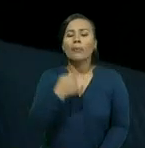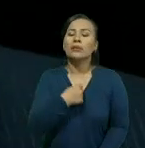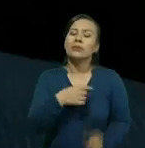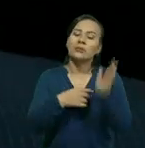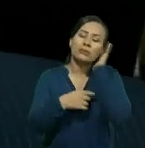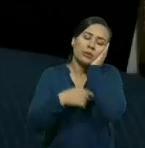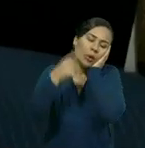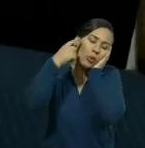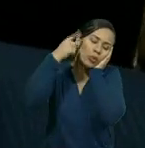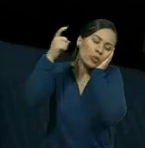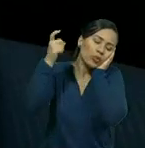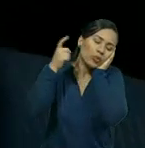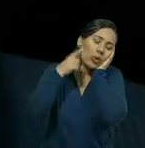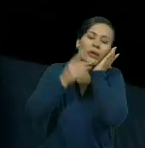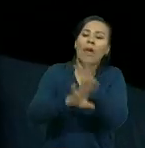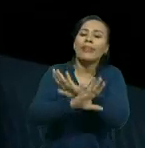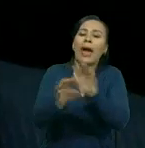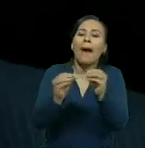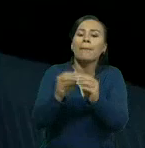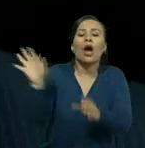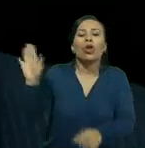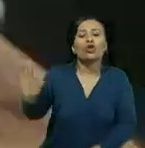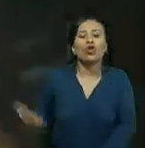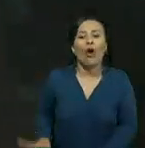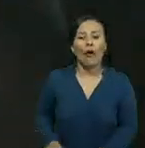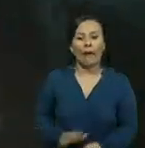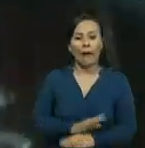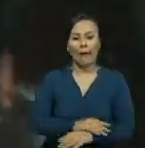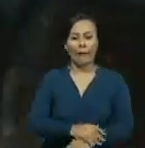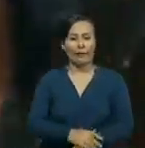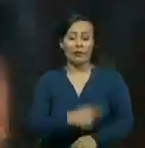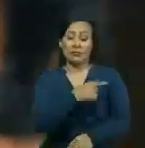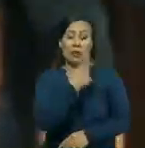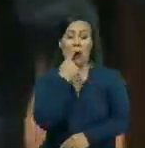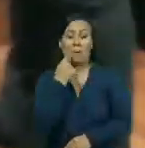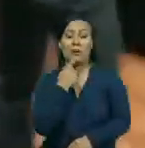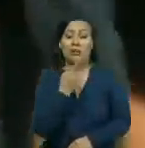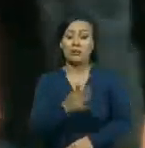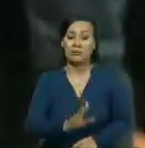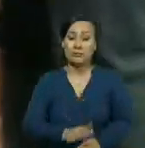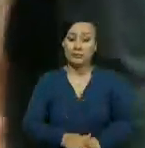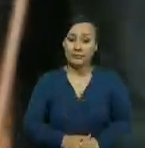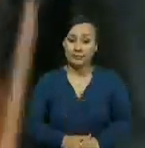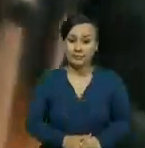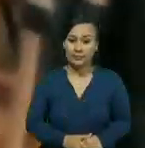estaba teniendo una pesadilla, nada más, no recuerda en absoluto nada más. Informó desde la ciudad de Cuenca, Francisco Ramírez.